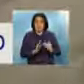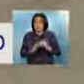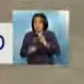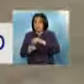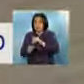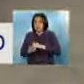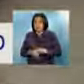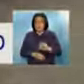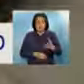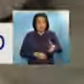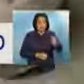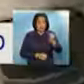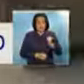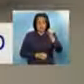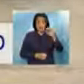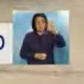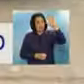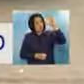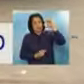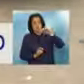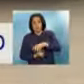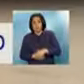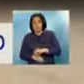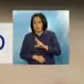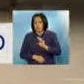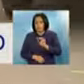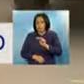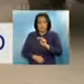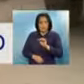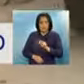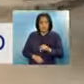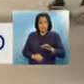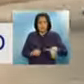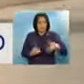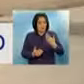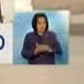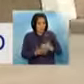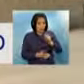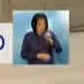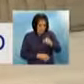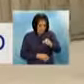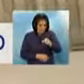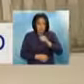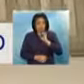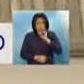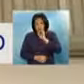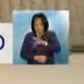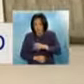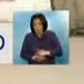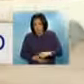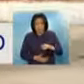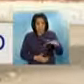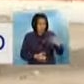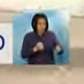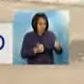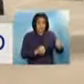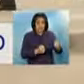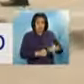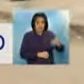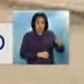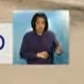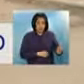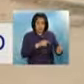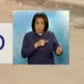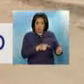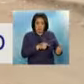financieras y un casino con cámara de seguridad. Román Vergaray solo llegó hasta aquí. Según su testimonio, había un vehículo estacionado.